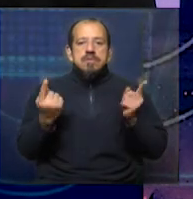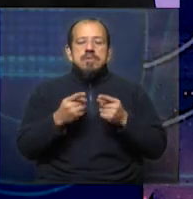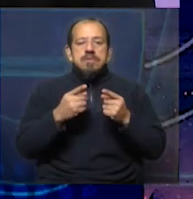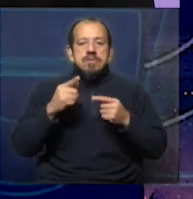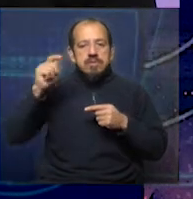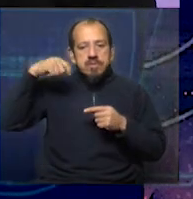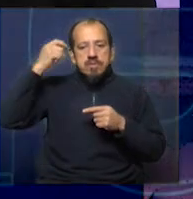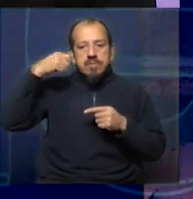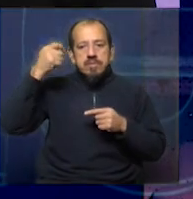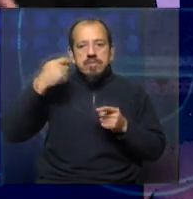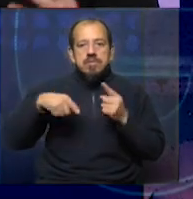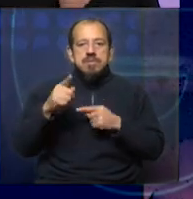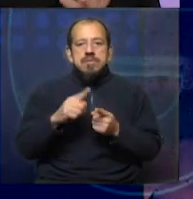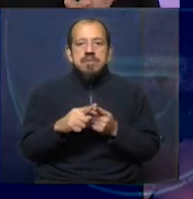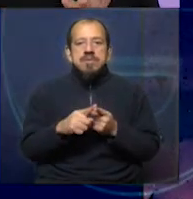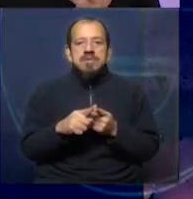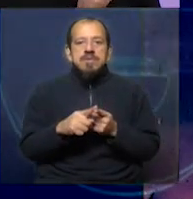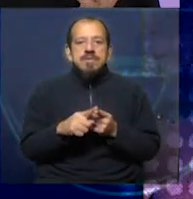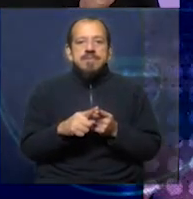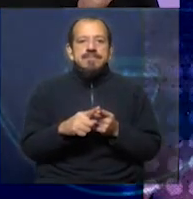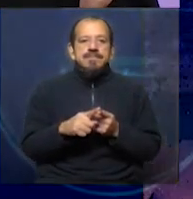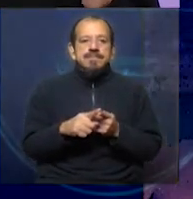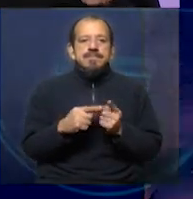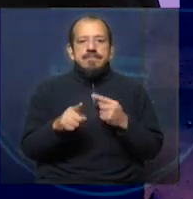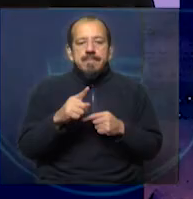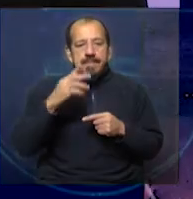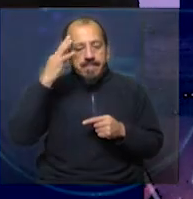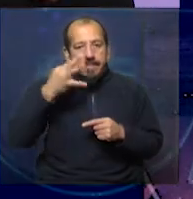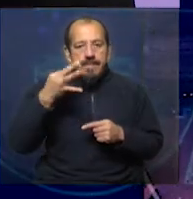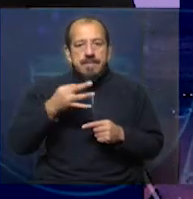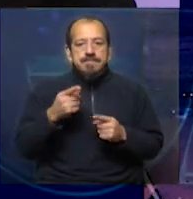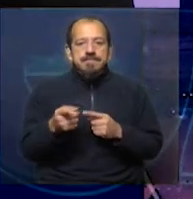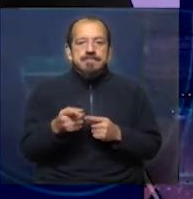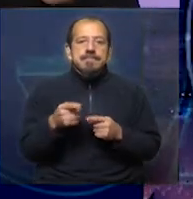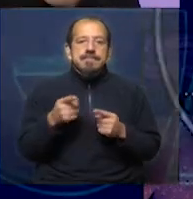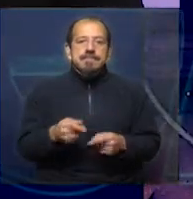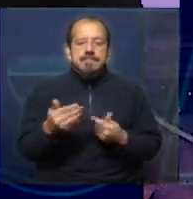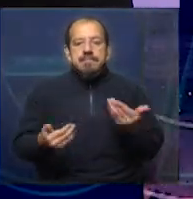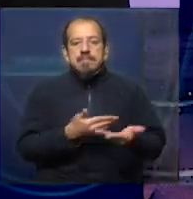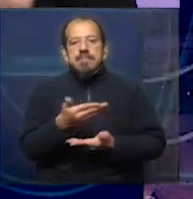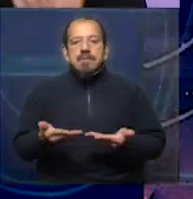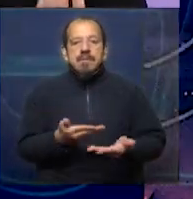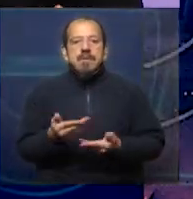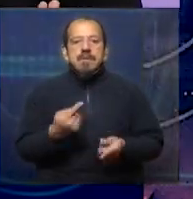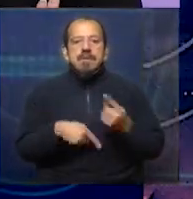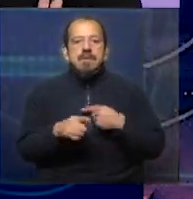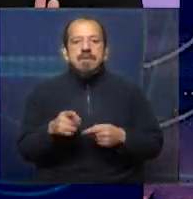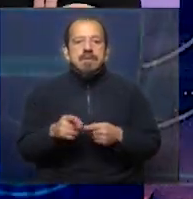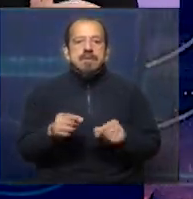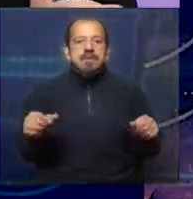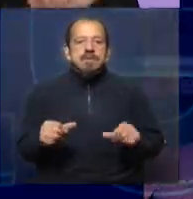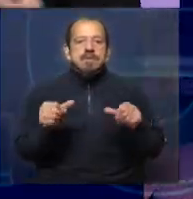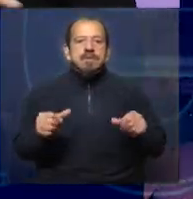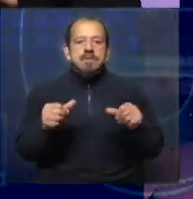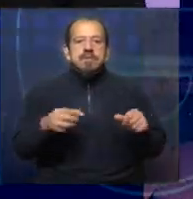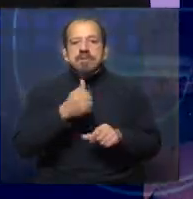¿no? Que es proyectar tu subjetividad sobre la realidad y en ese intercambio con el otro ir construyendo una